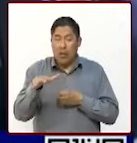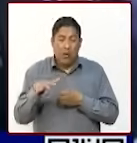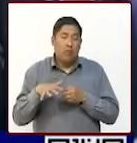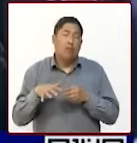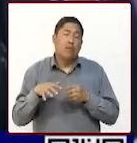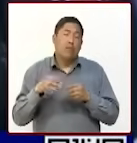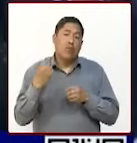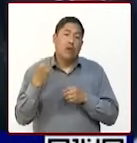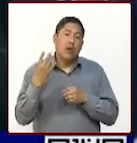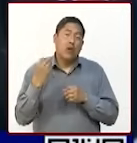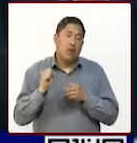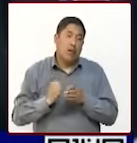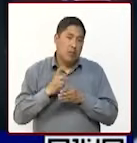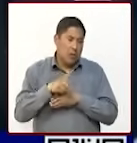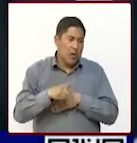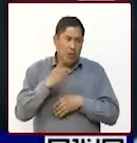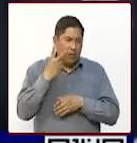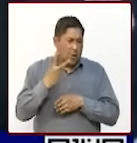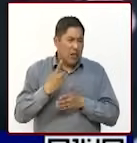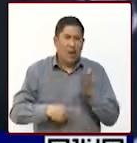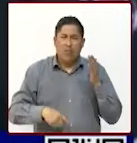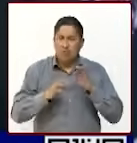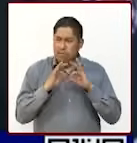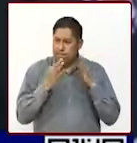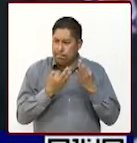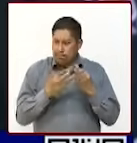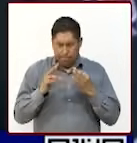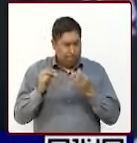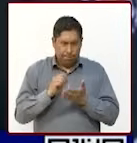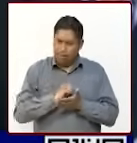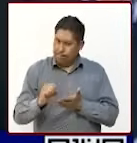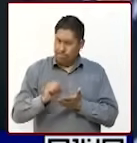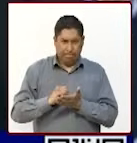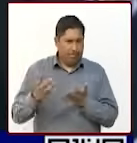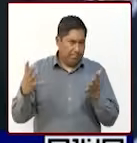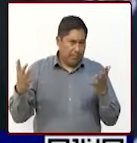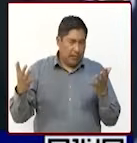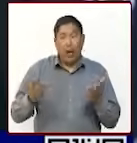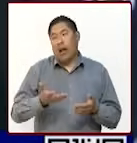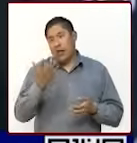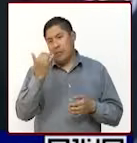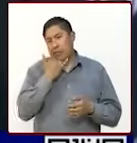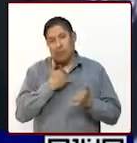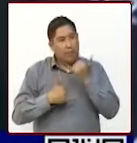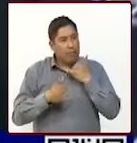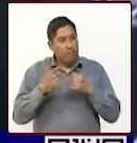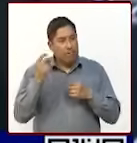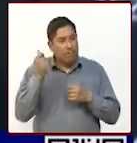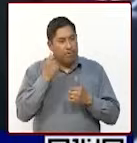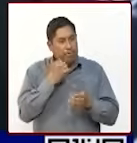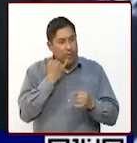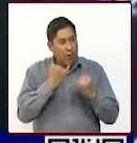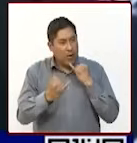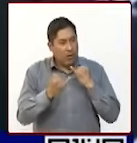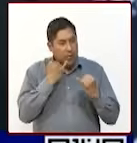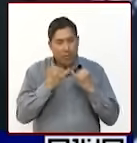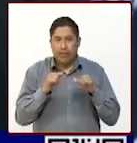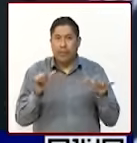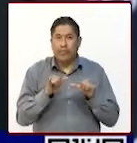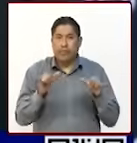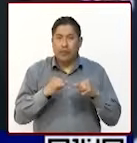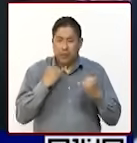septiembre. ¿No? Vamos a ver qué familias no se han censado, ¿no? Automáticamente ya vamos a tener los datos.